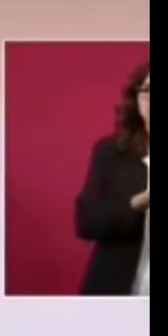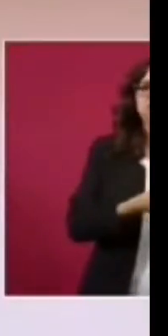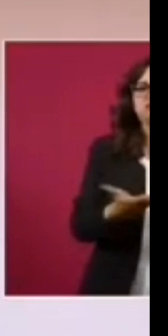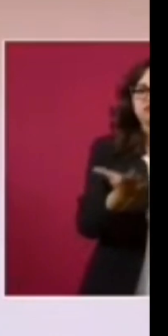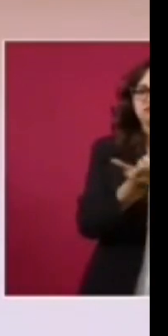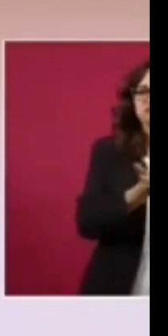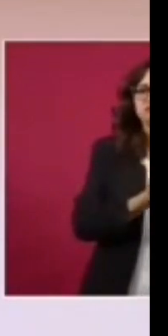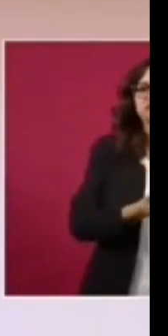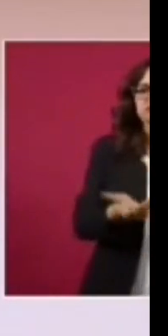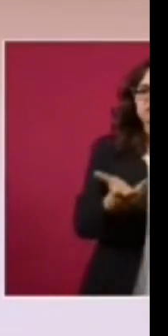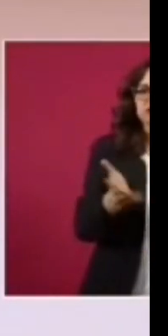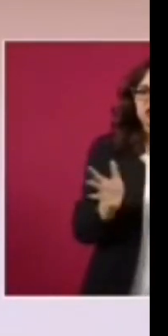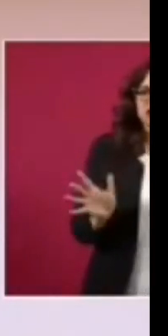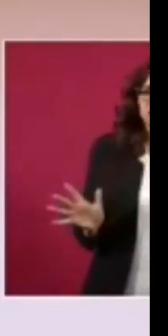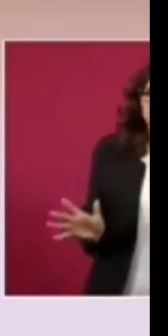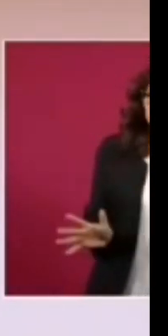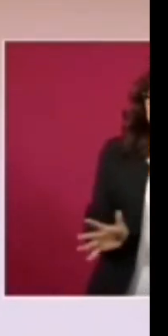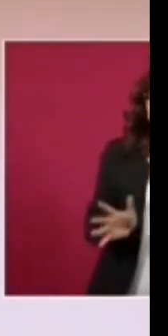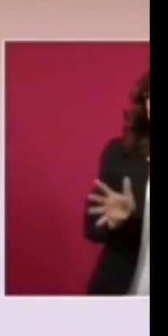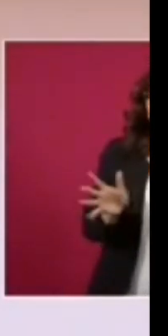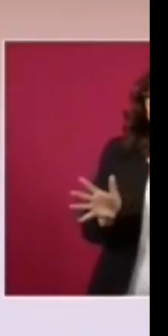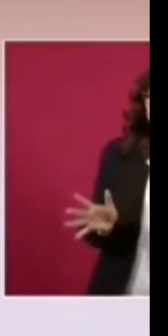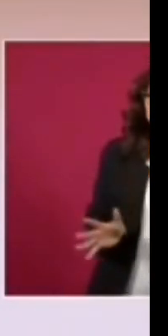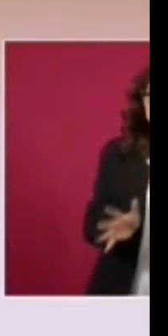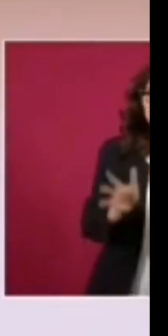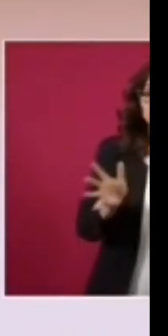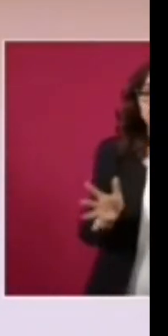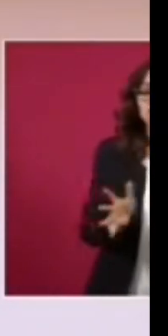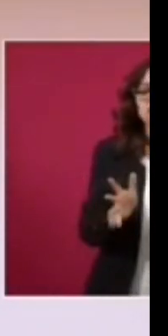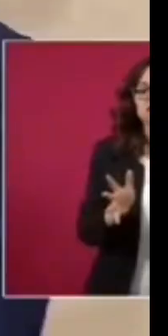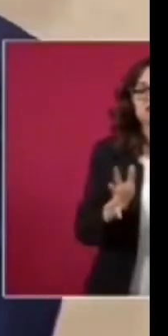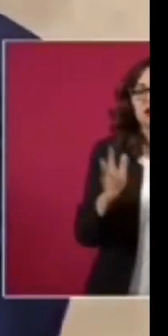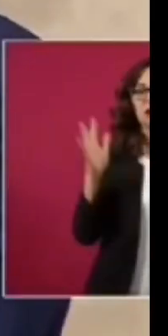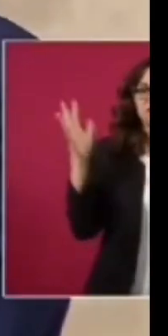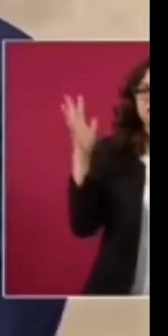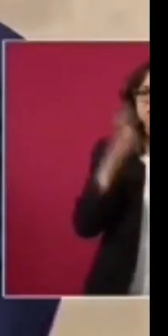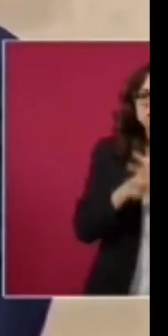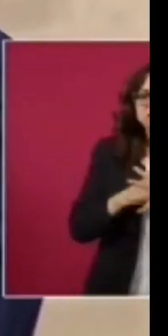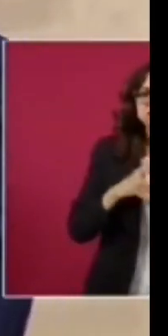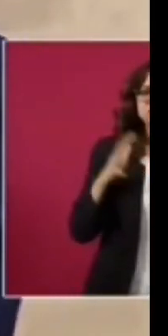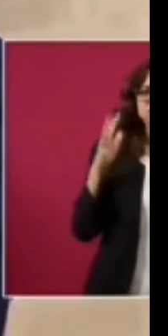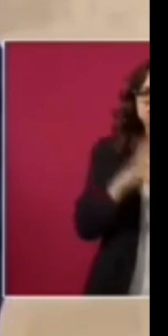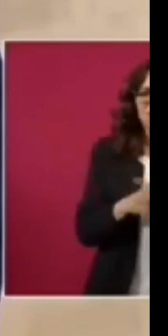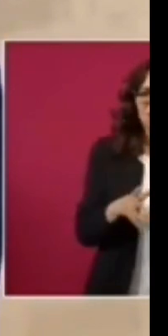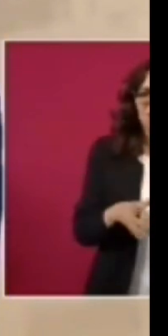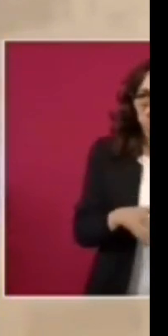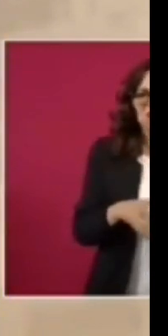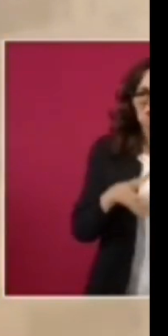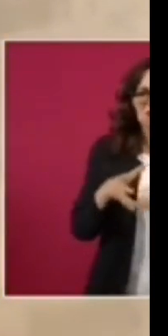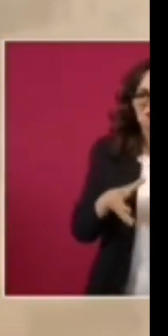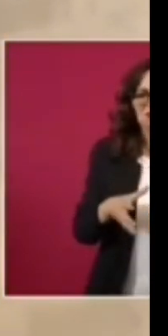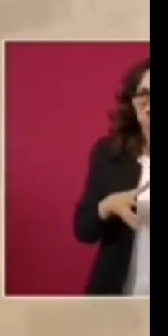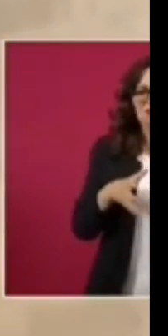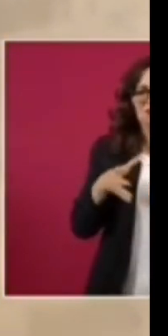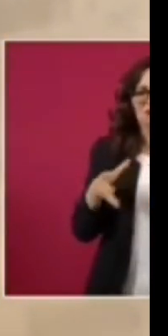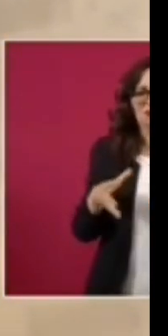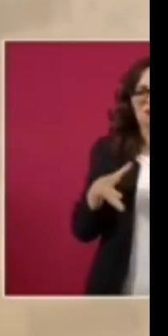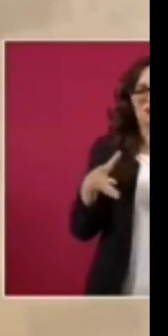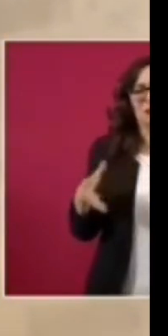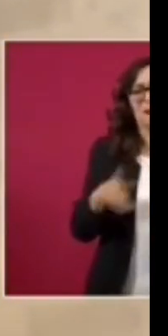acciones que aportaron a la confrontación en curso una dosis